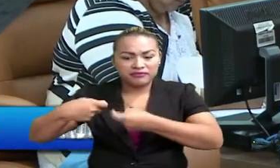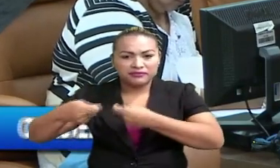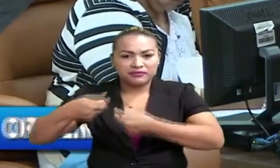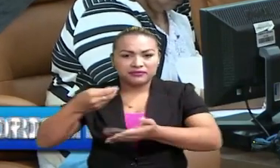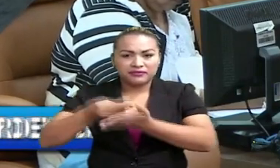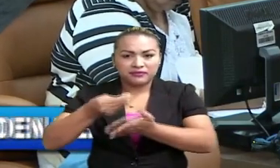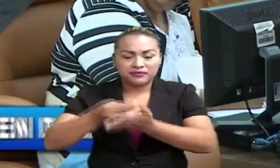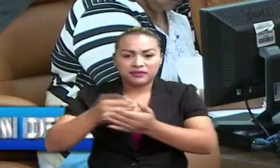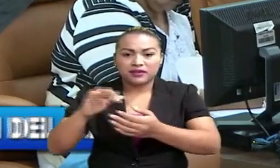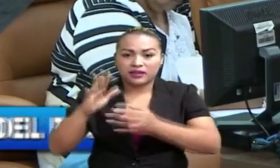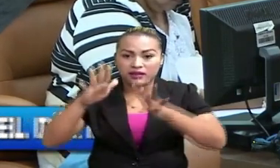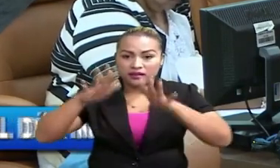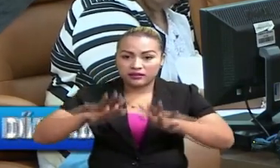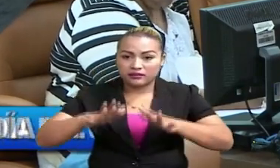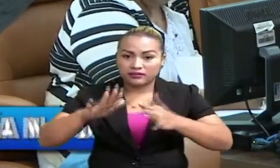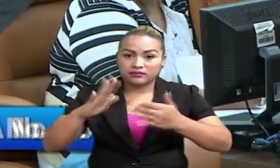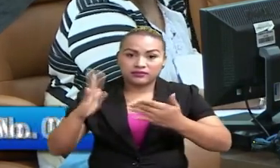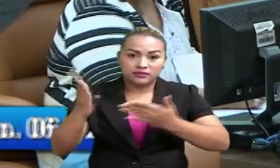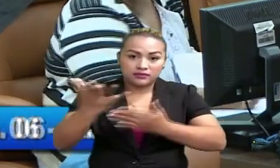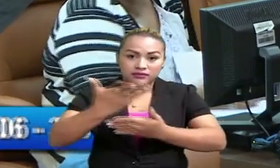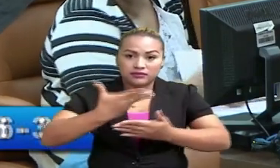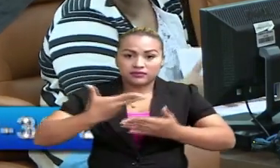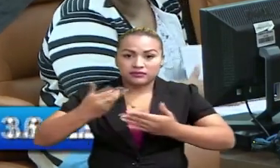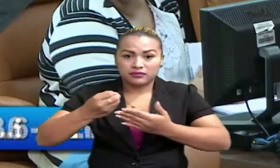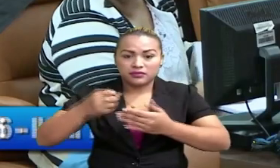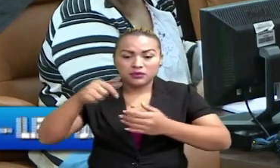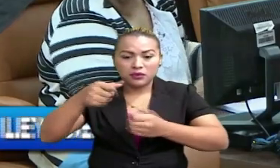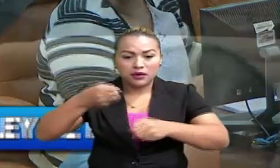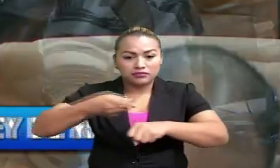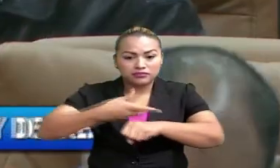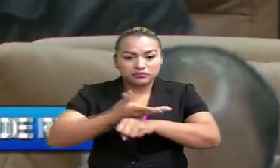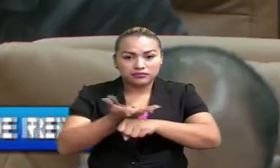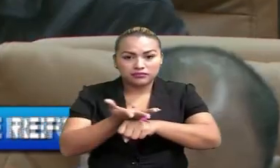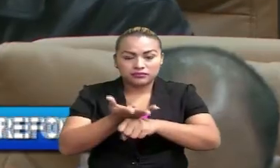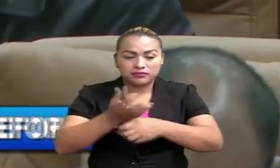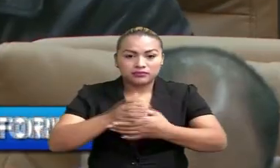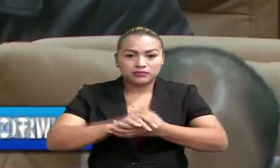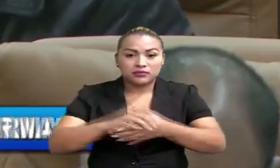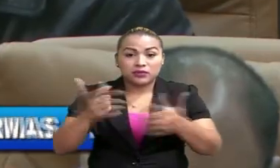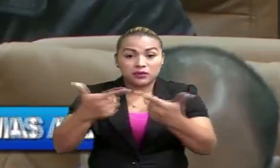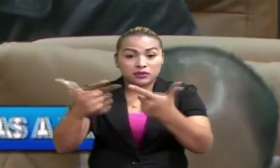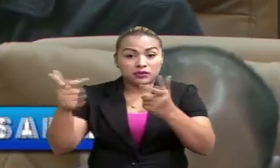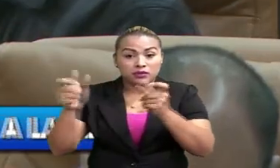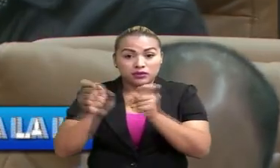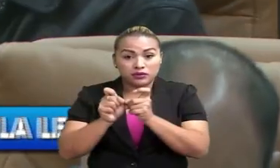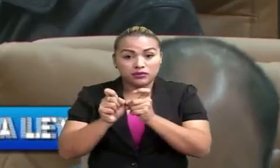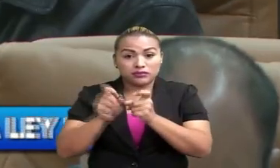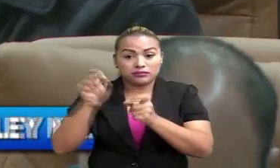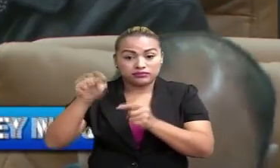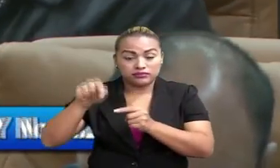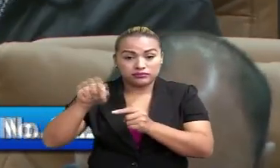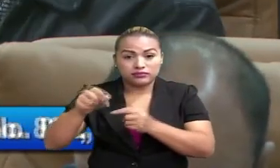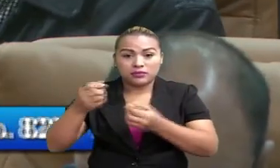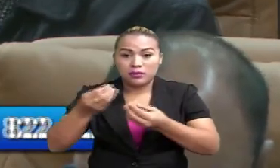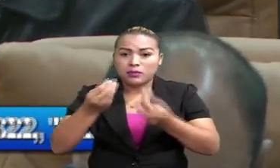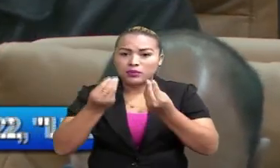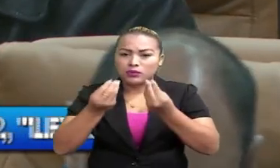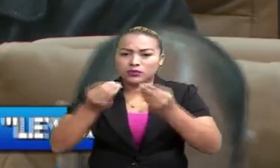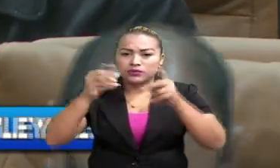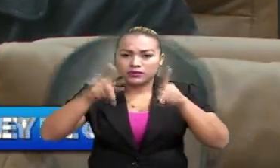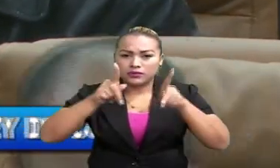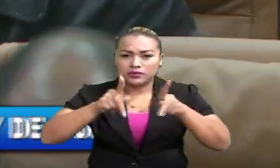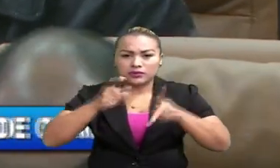están alrededor de ese consejo. Lamentable. Y muchos lo entendieron y vinieron